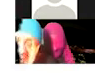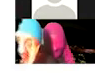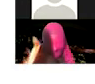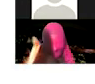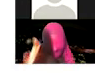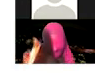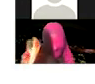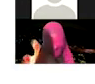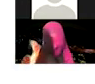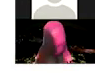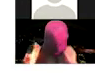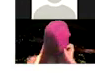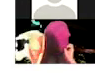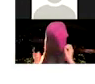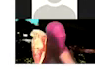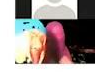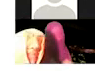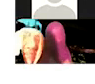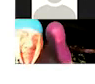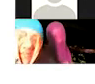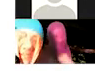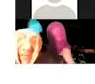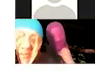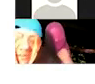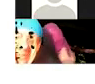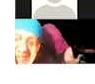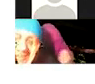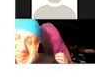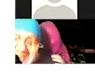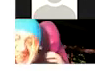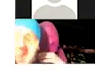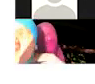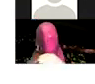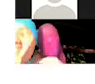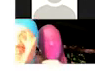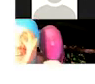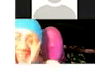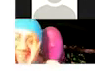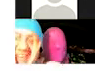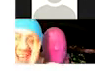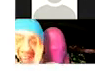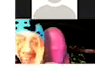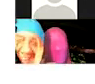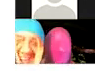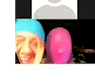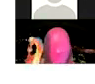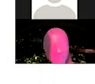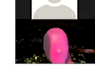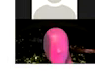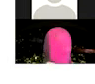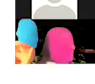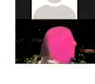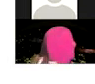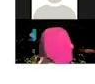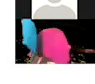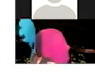esta, alcanzar a escuchar esta parte. Bueno, afortunadamente se puede leer también,